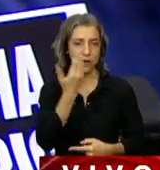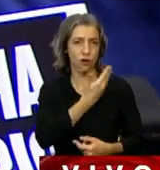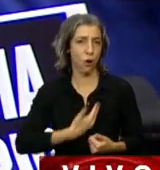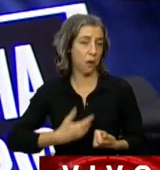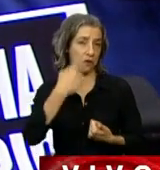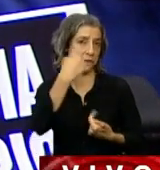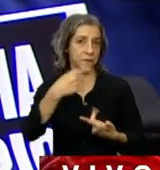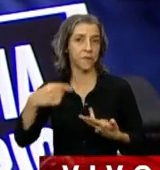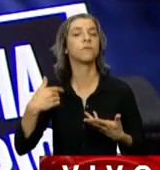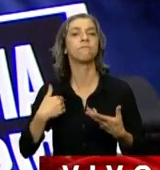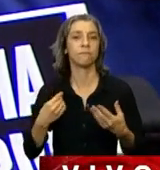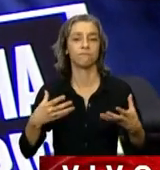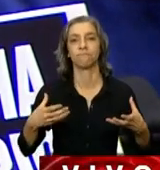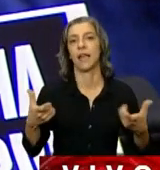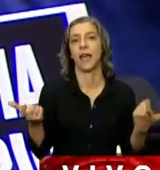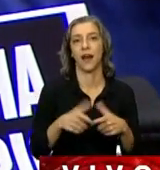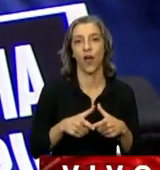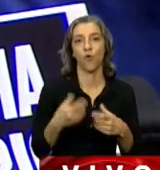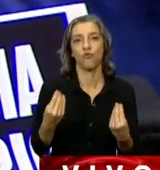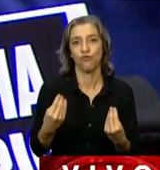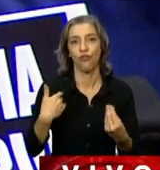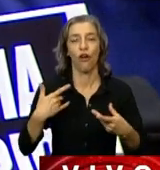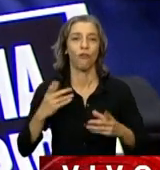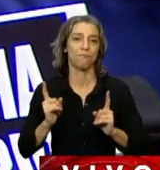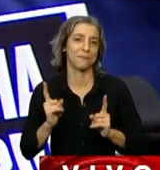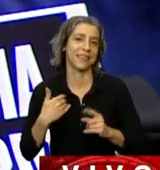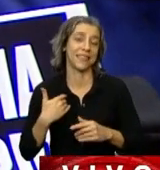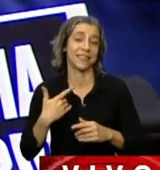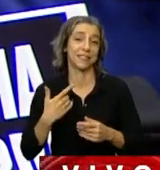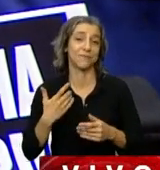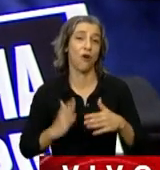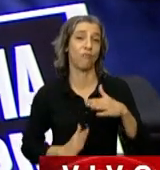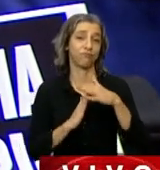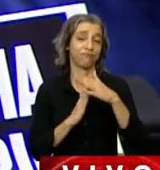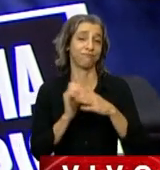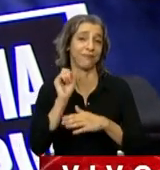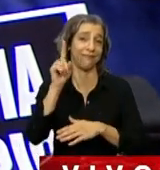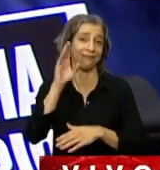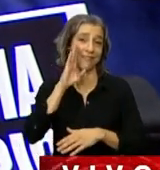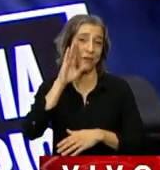reúnen con la comandancia del ejército norteamericano en el Atlántico Sur,